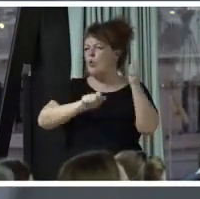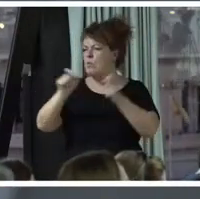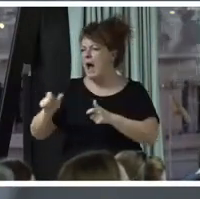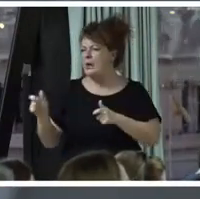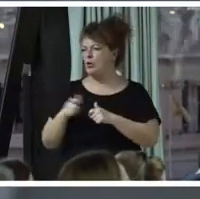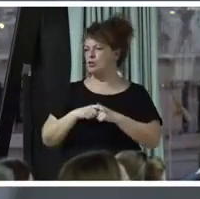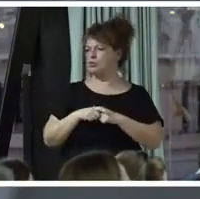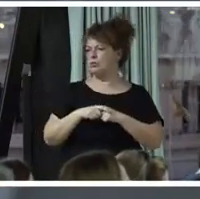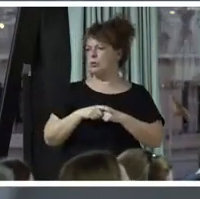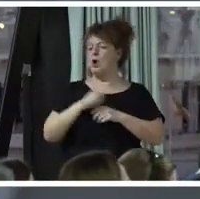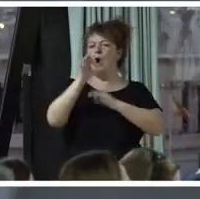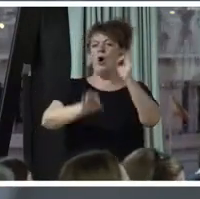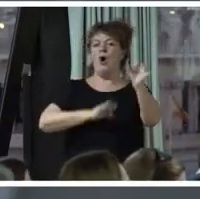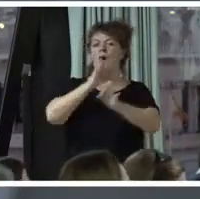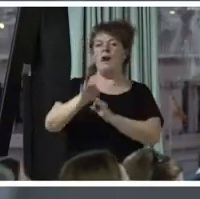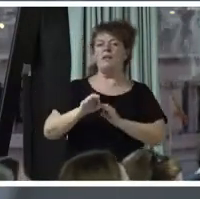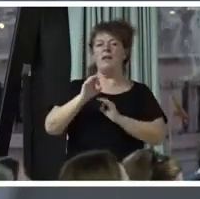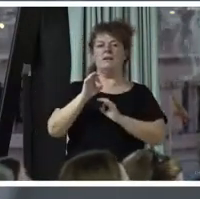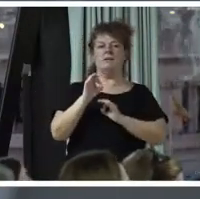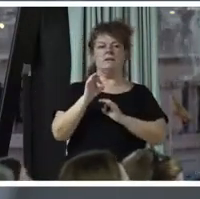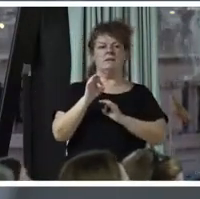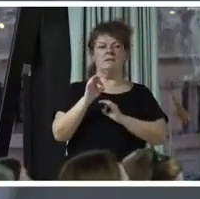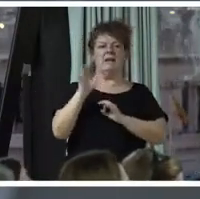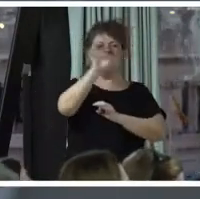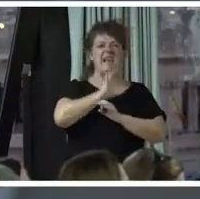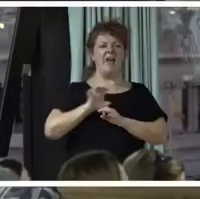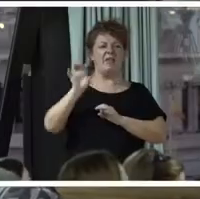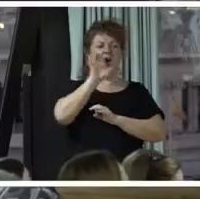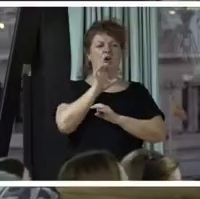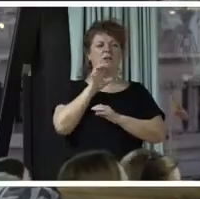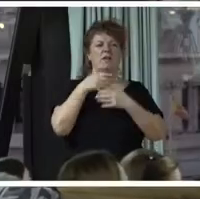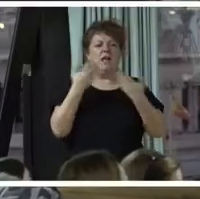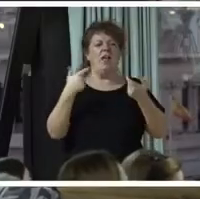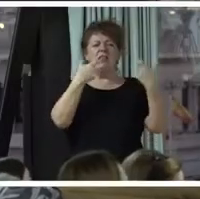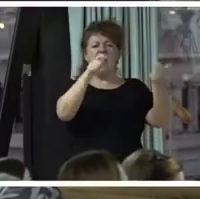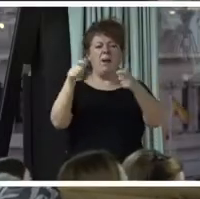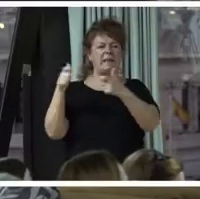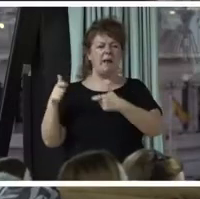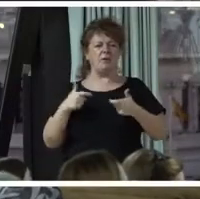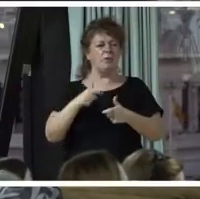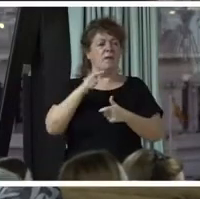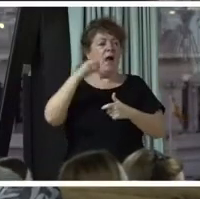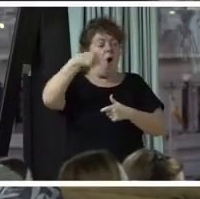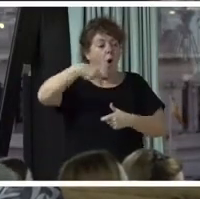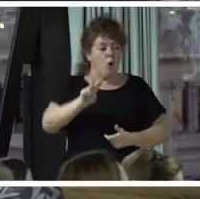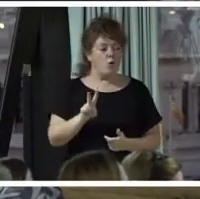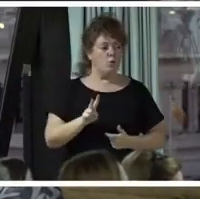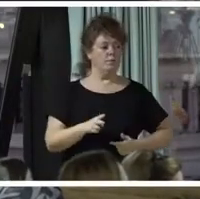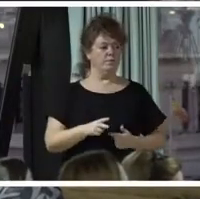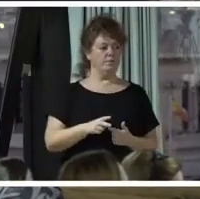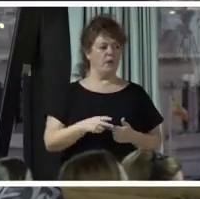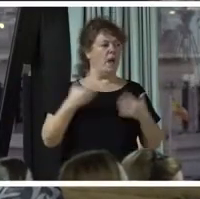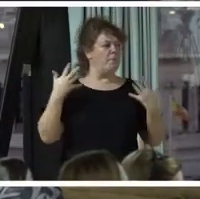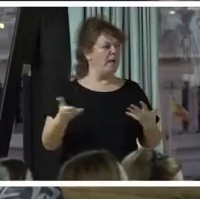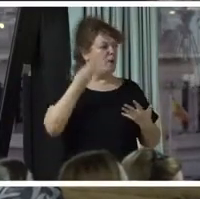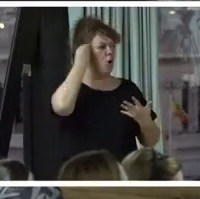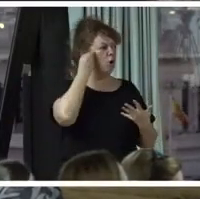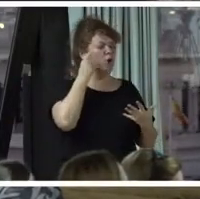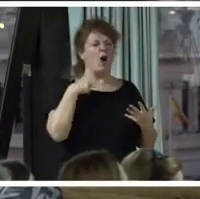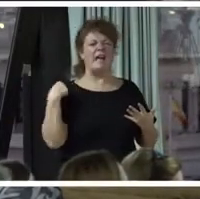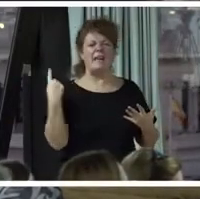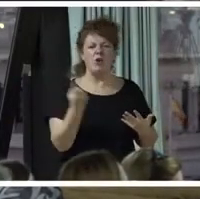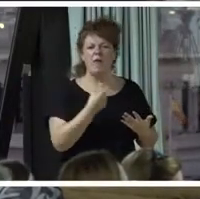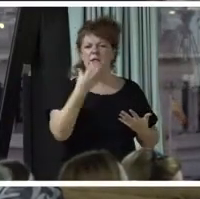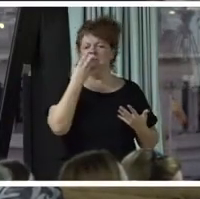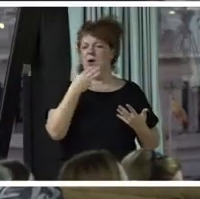en eh organizaciones de Naciones en en todas las distintos departamentos de Naciones Unidas pero creo que todas